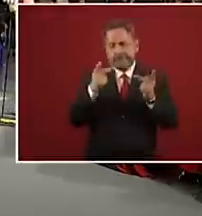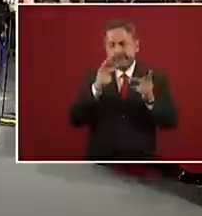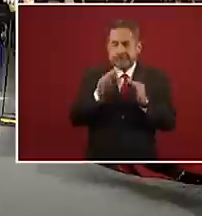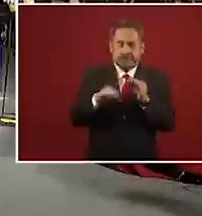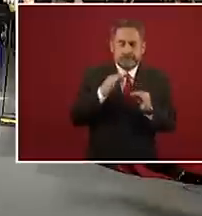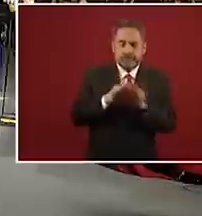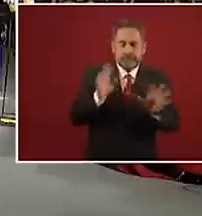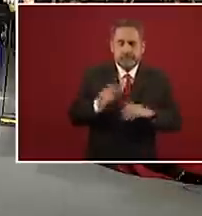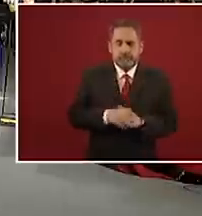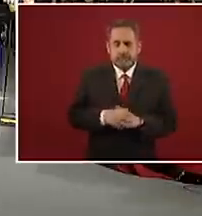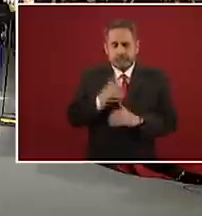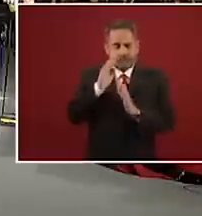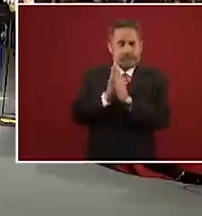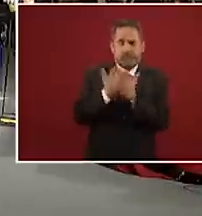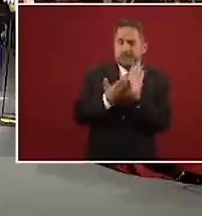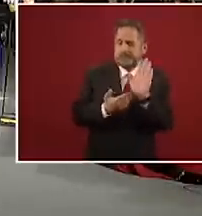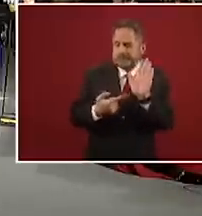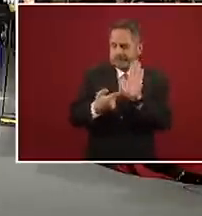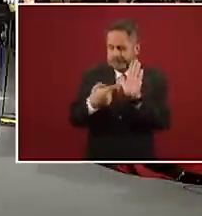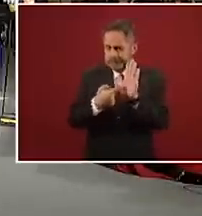se hizo ya este folleto,